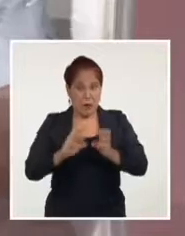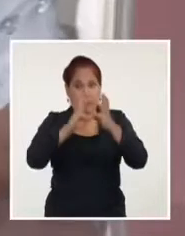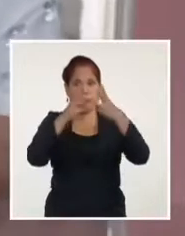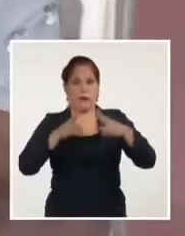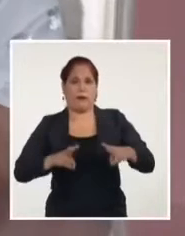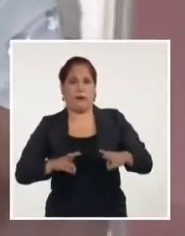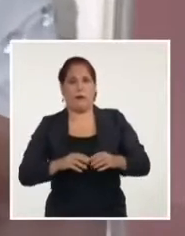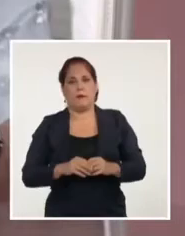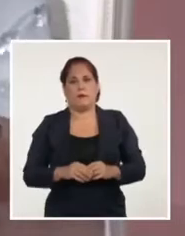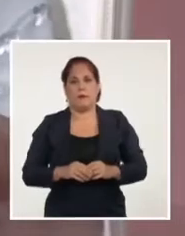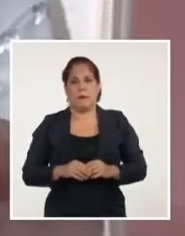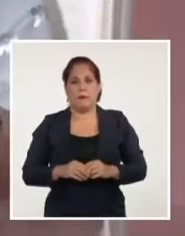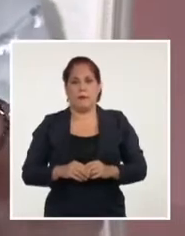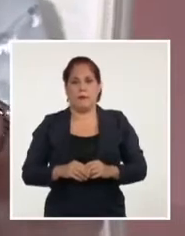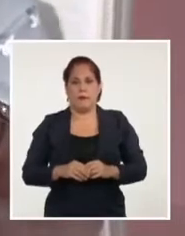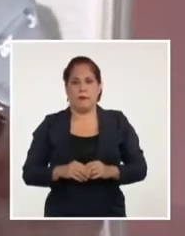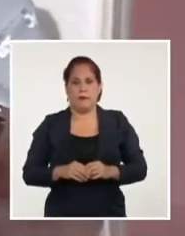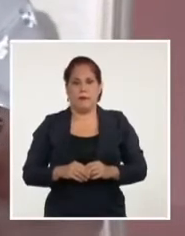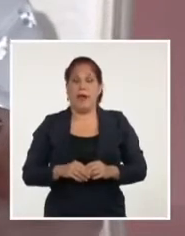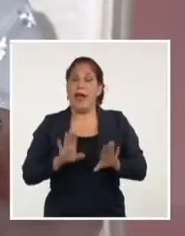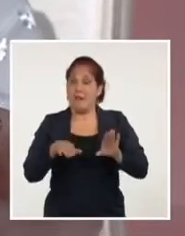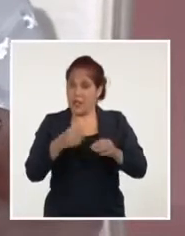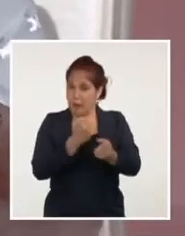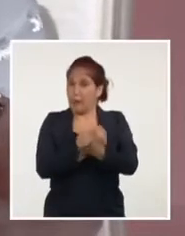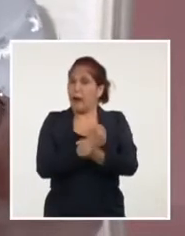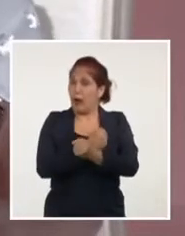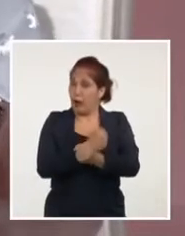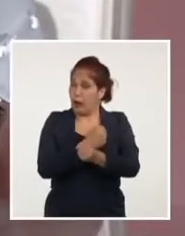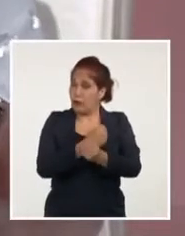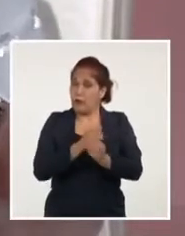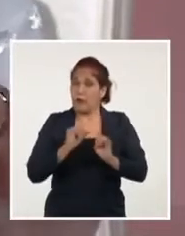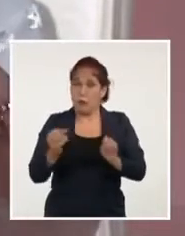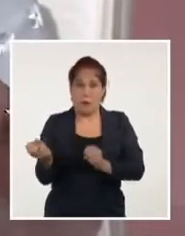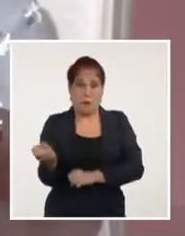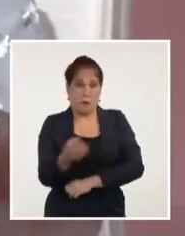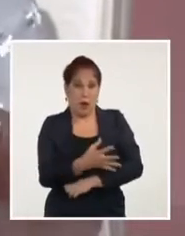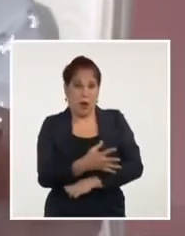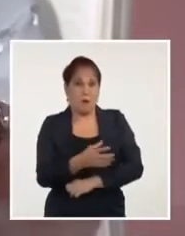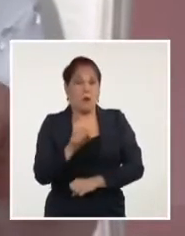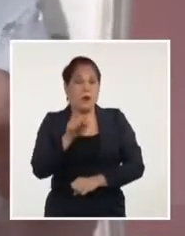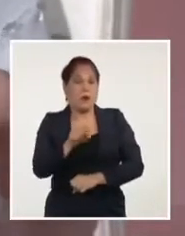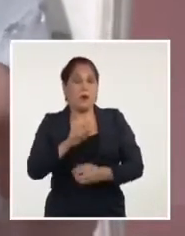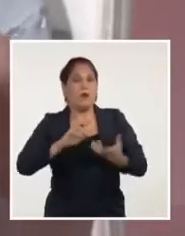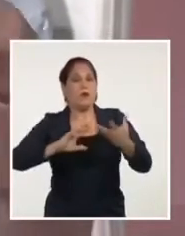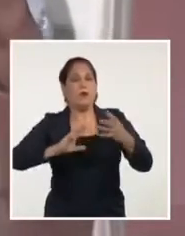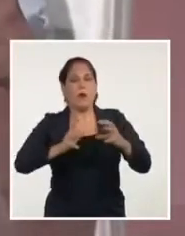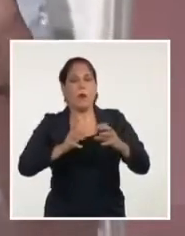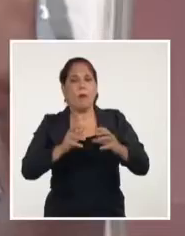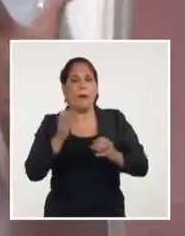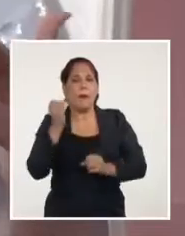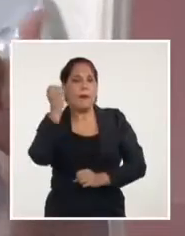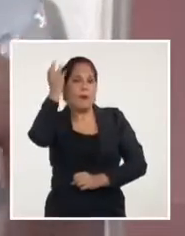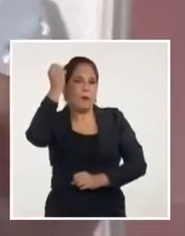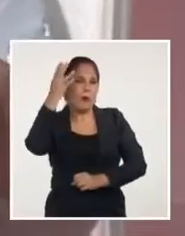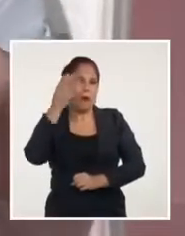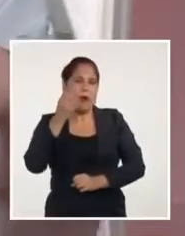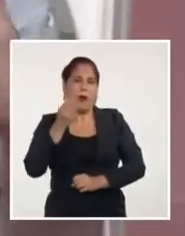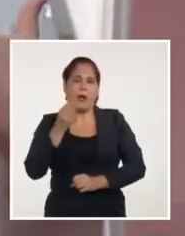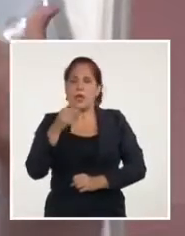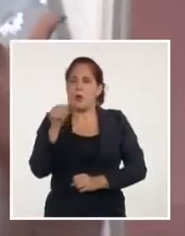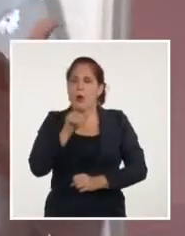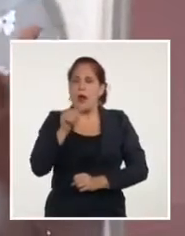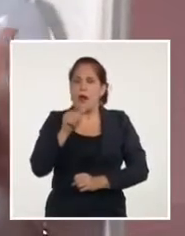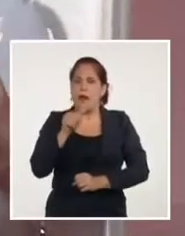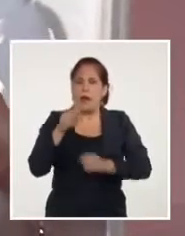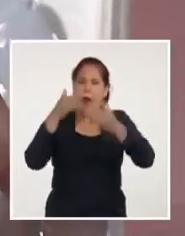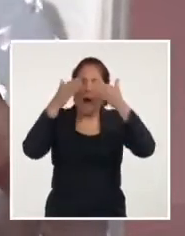infoxicación, que también es altamente peligroso, y quiero llamar la atención sobre eso, porque la infoxicación es también una forma de nublarte la vista, de no